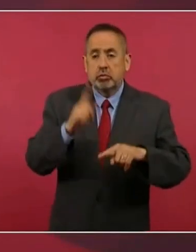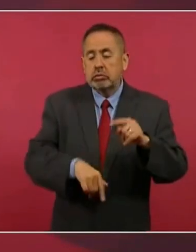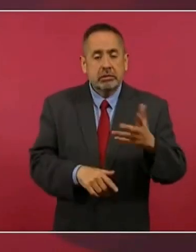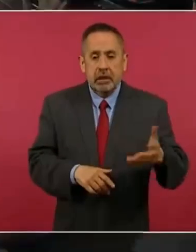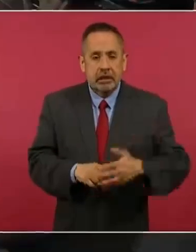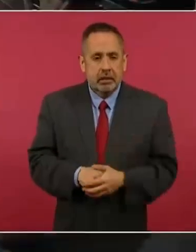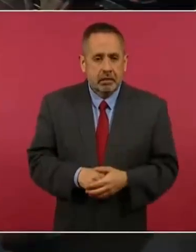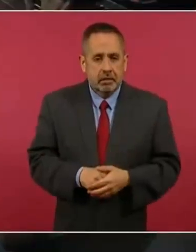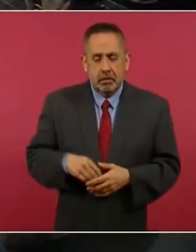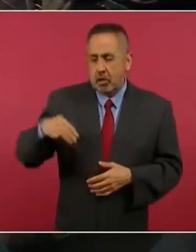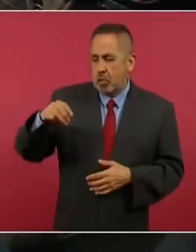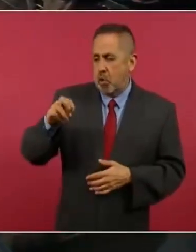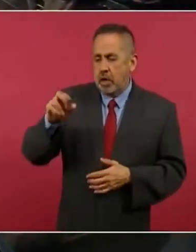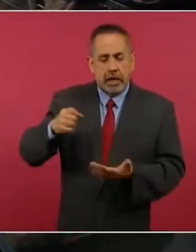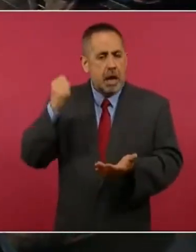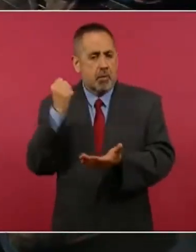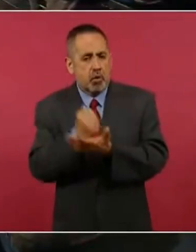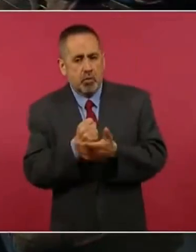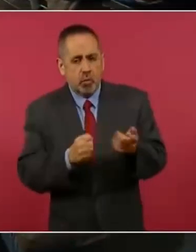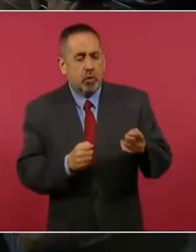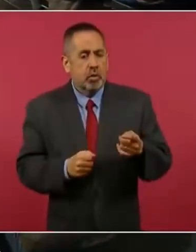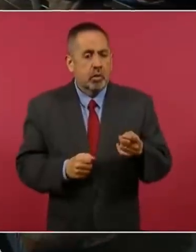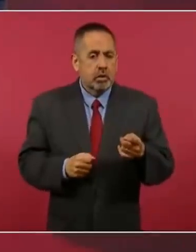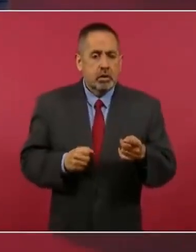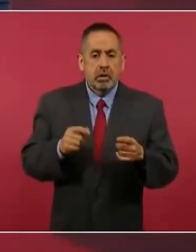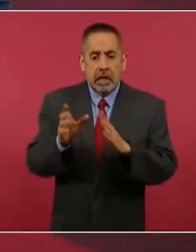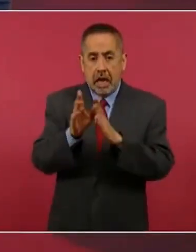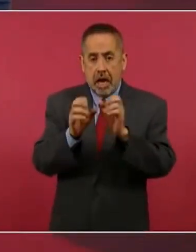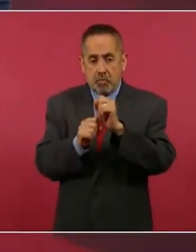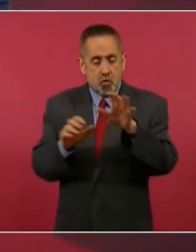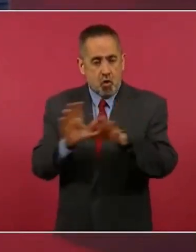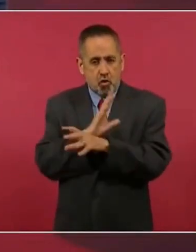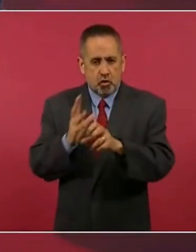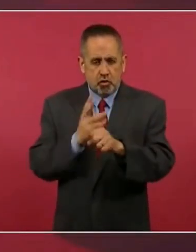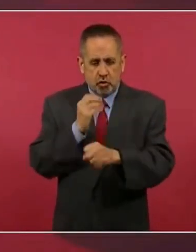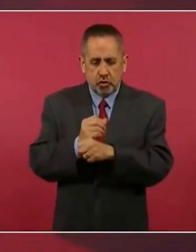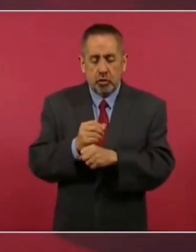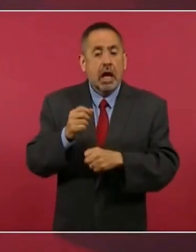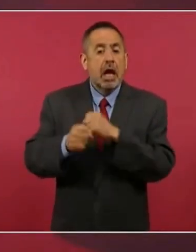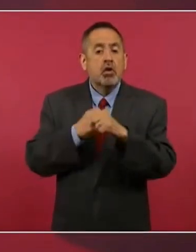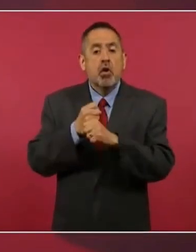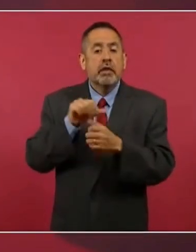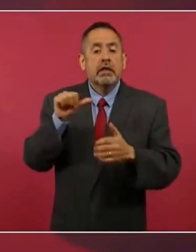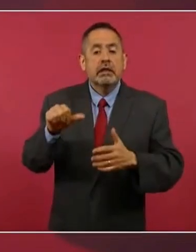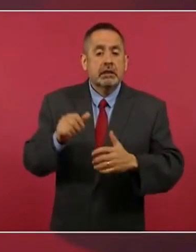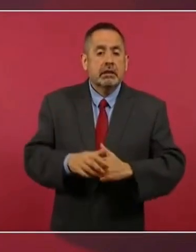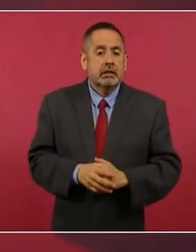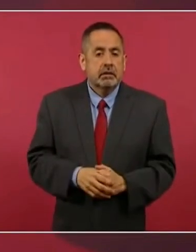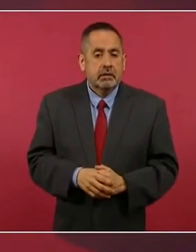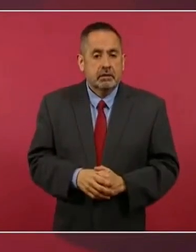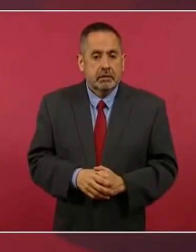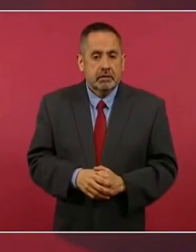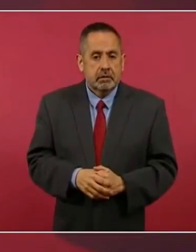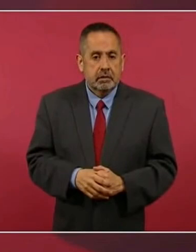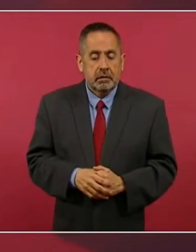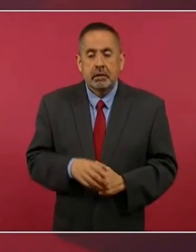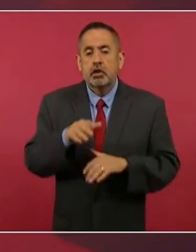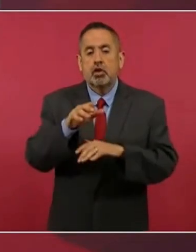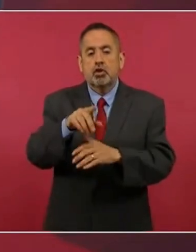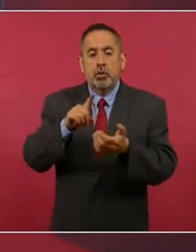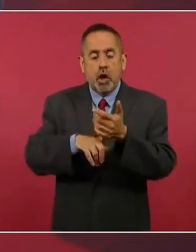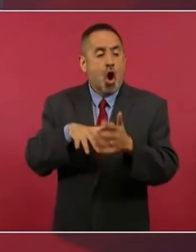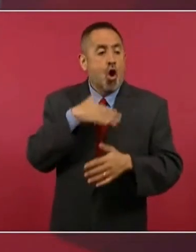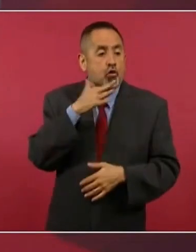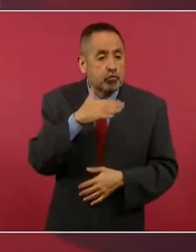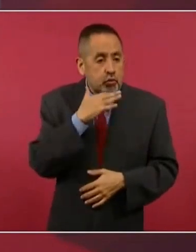aprobó Morena? No. Porque fue un cambio constitucional en el 16. Todo lo que sea combate a la corrupción se